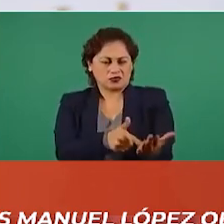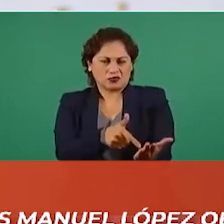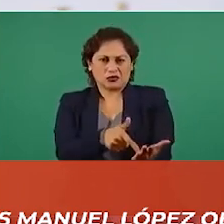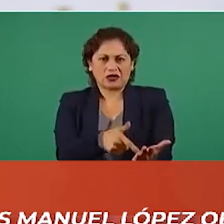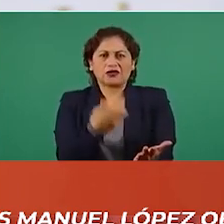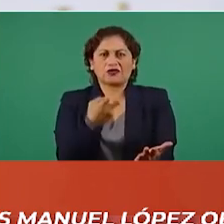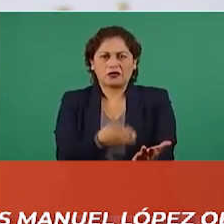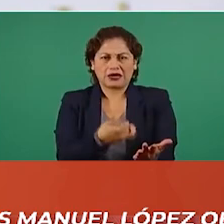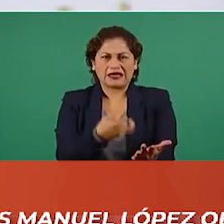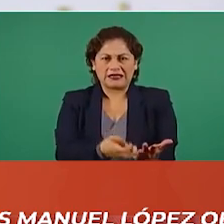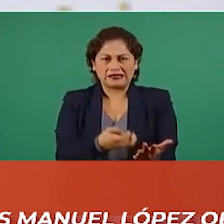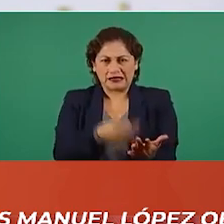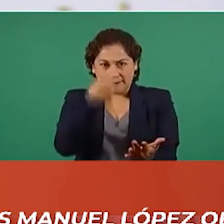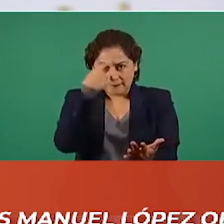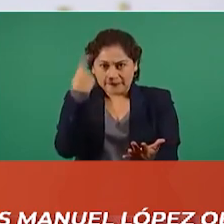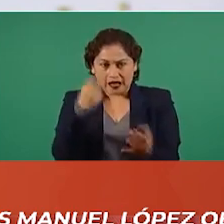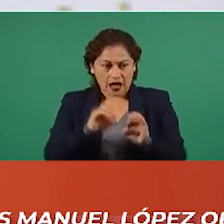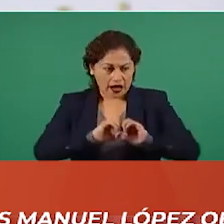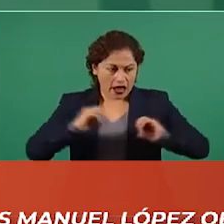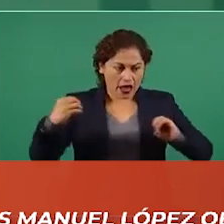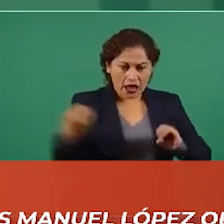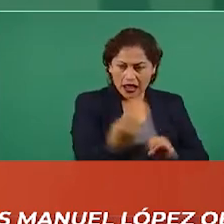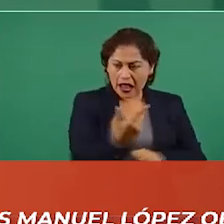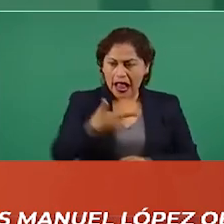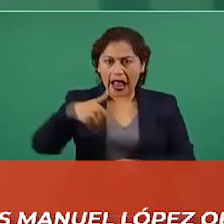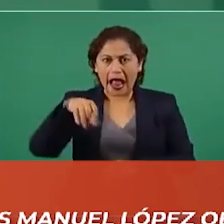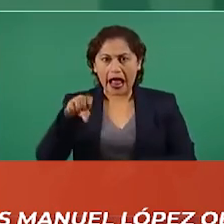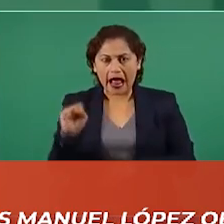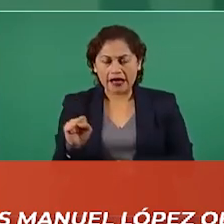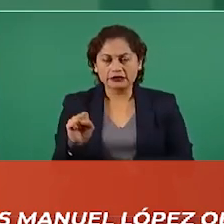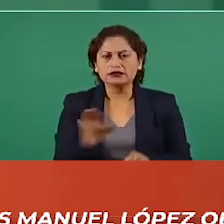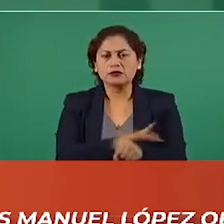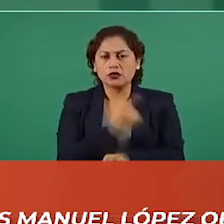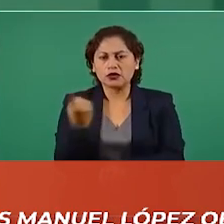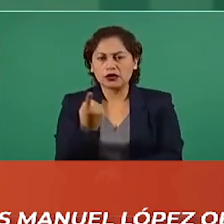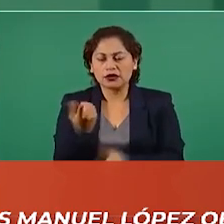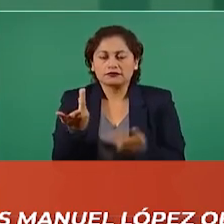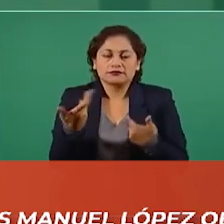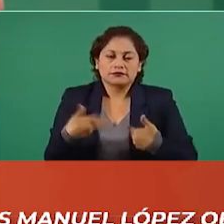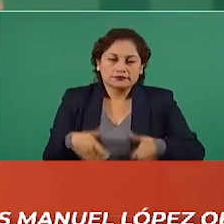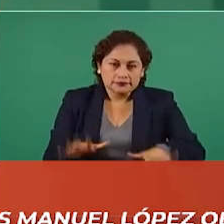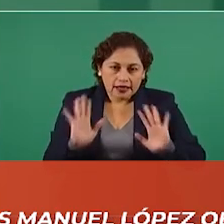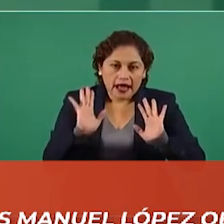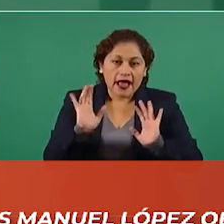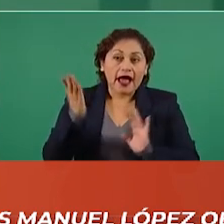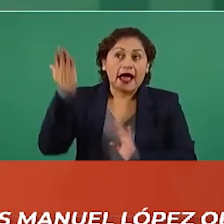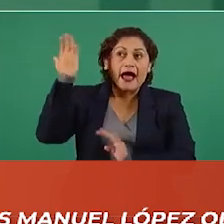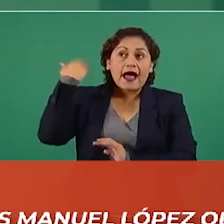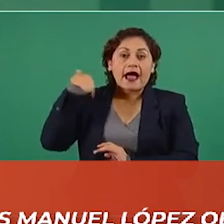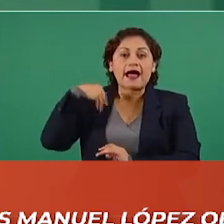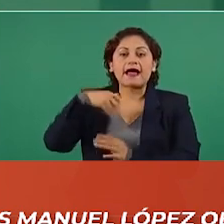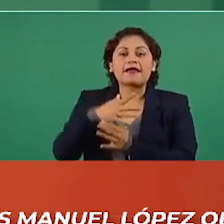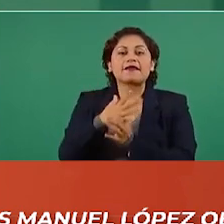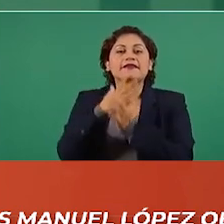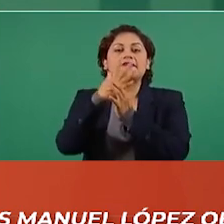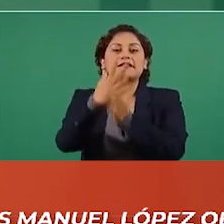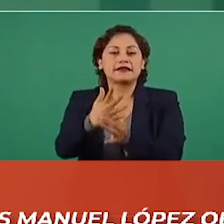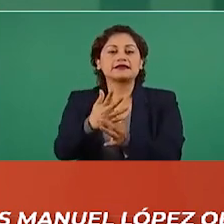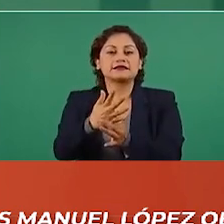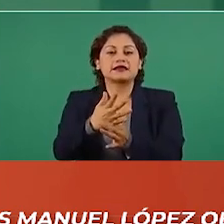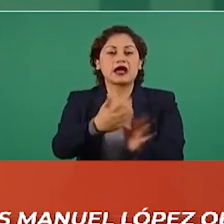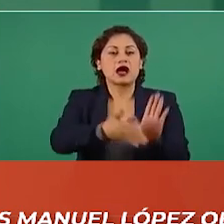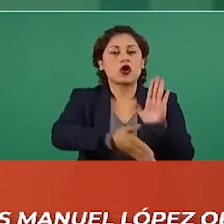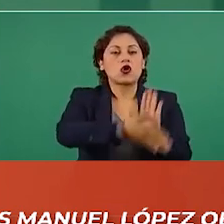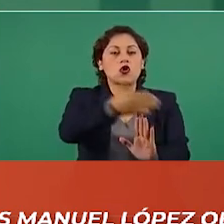estos gasoductos? Porque supuestamente iban a construir